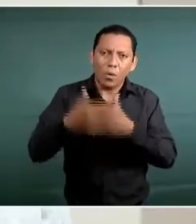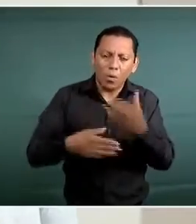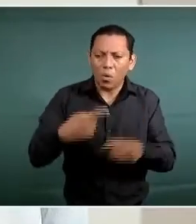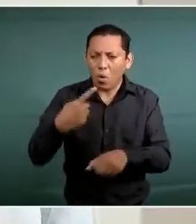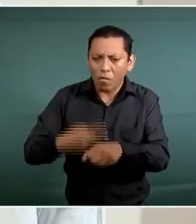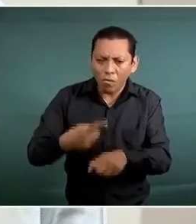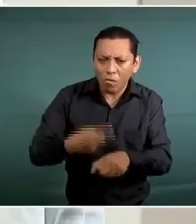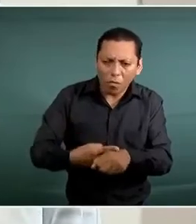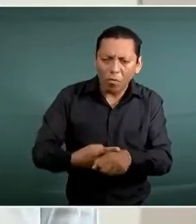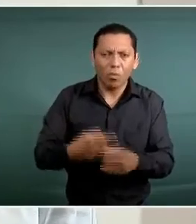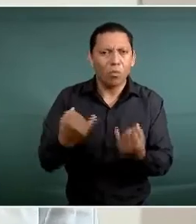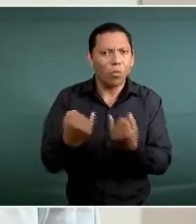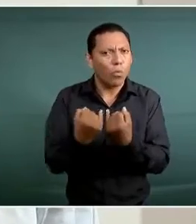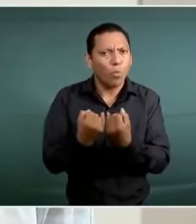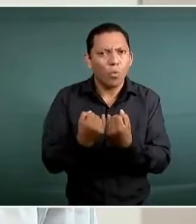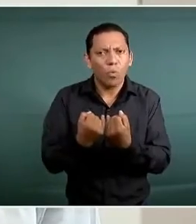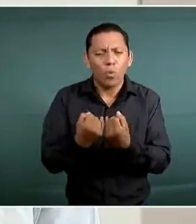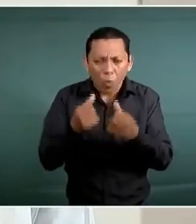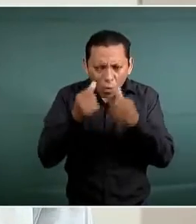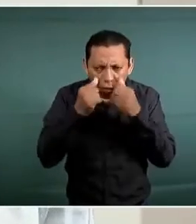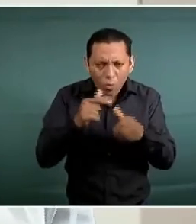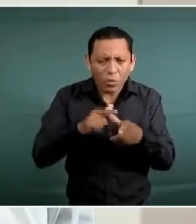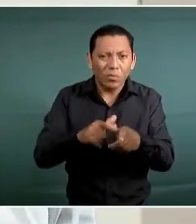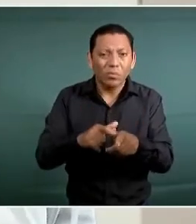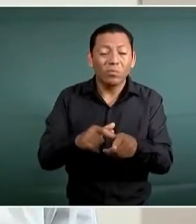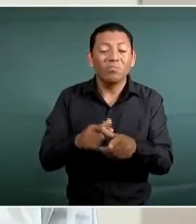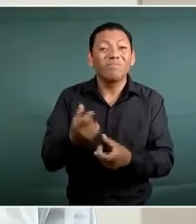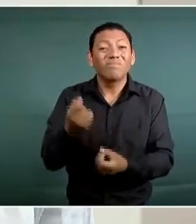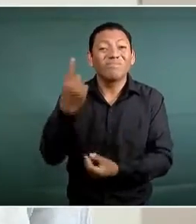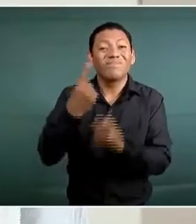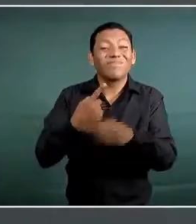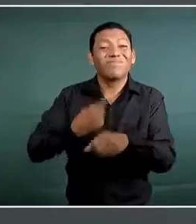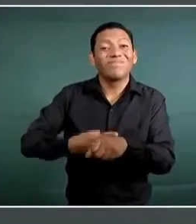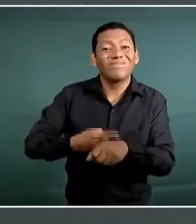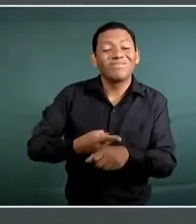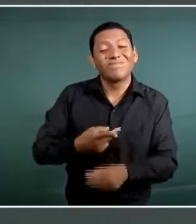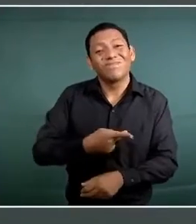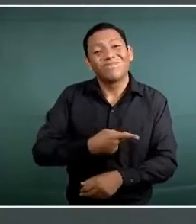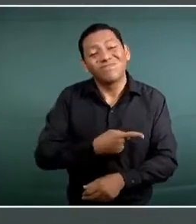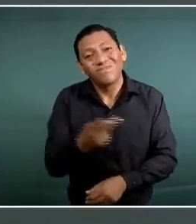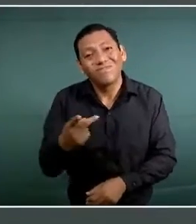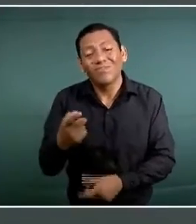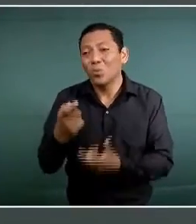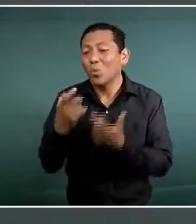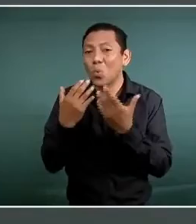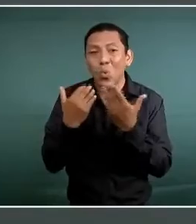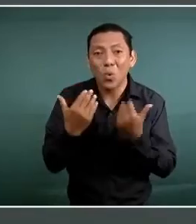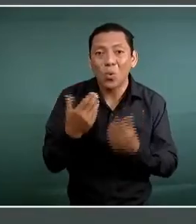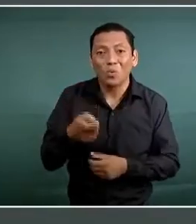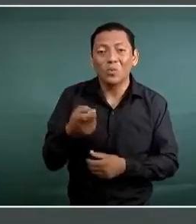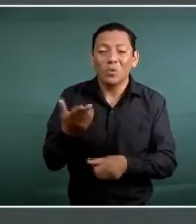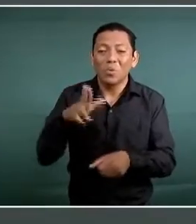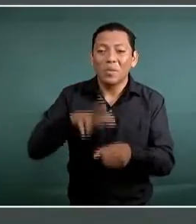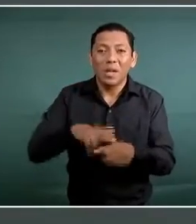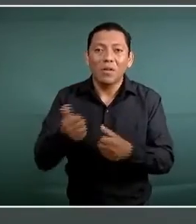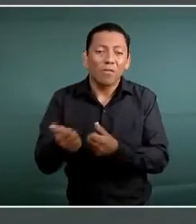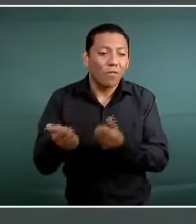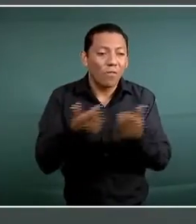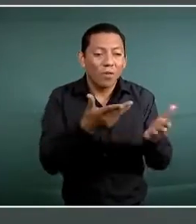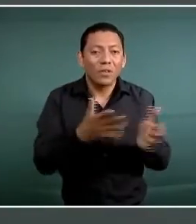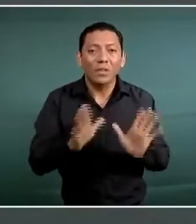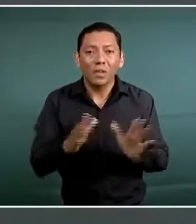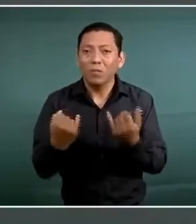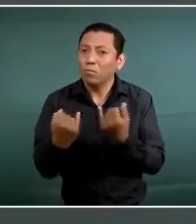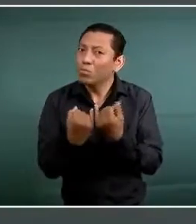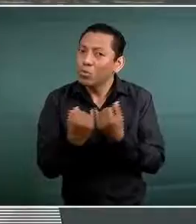Pero además, los enfermos de escasos recursos económicos que salen de los hospitales, los